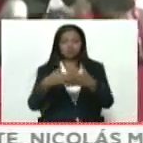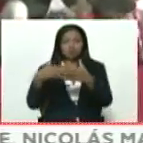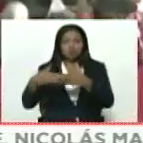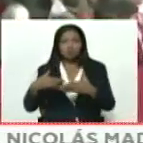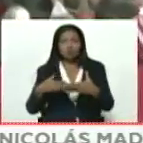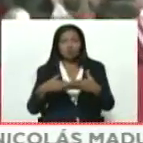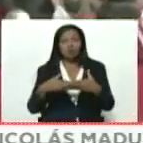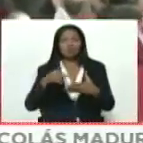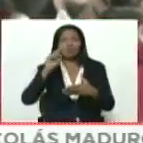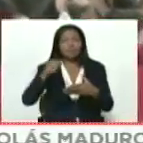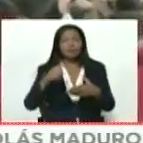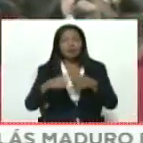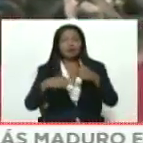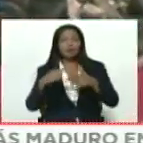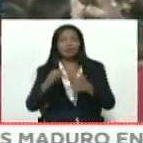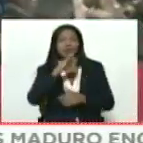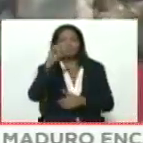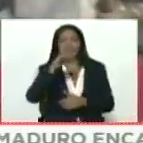Mira la generación Z, pues.